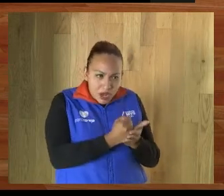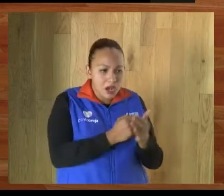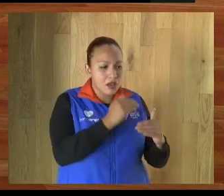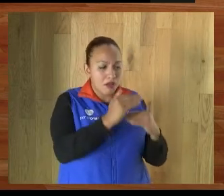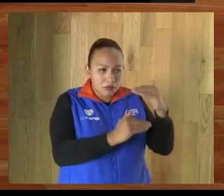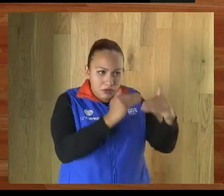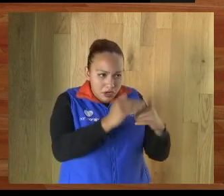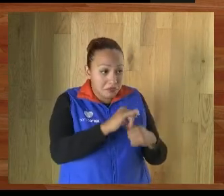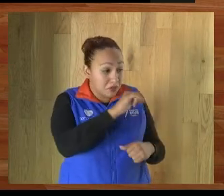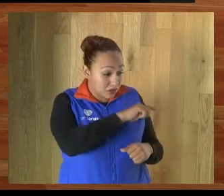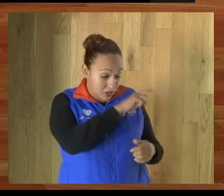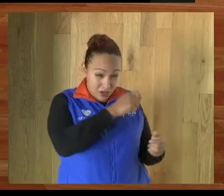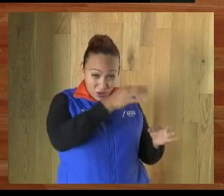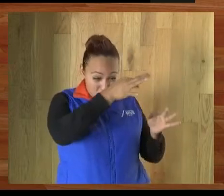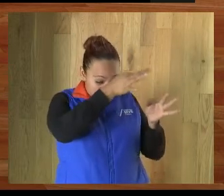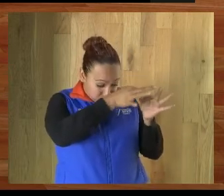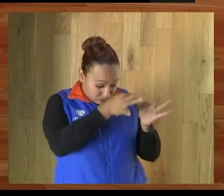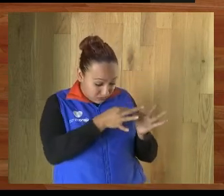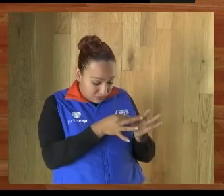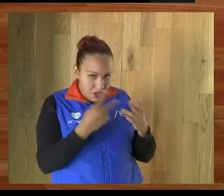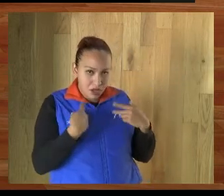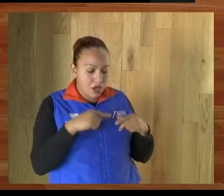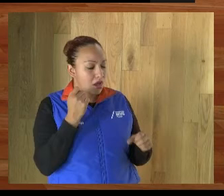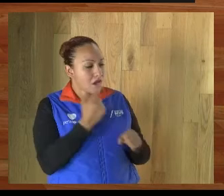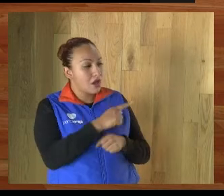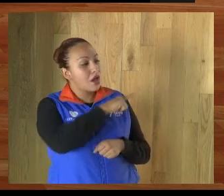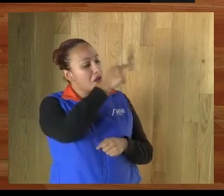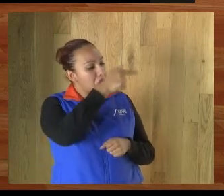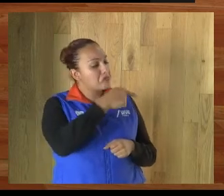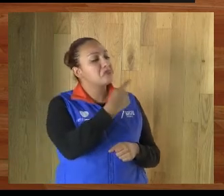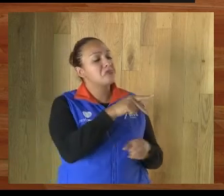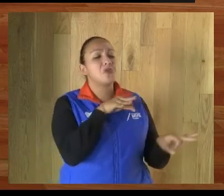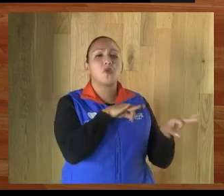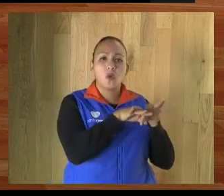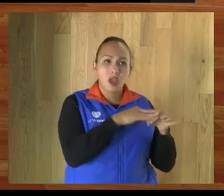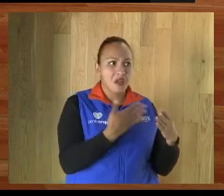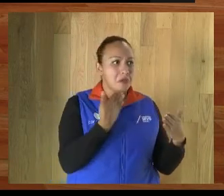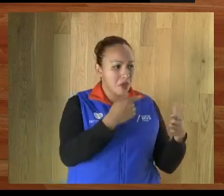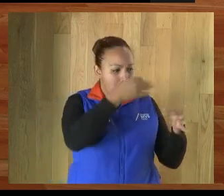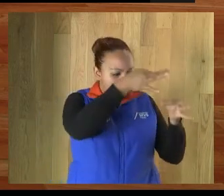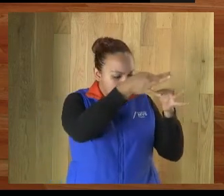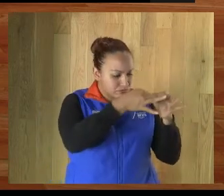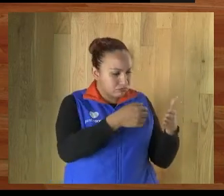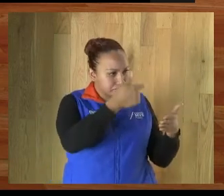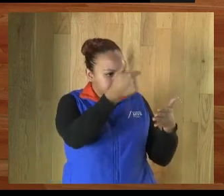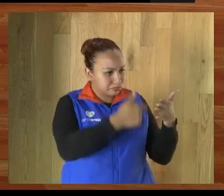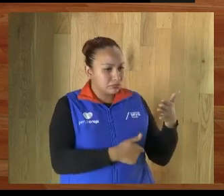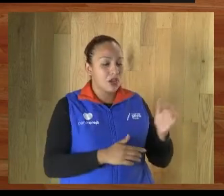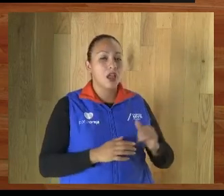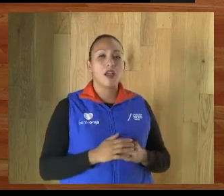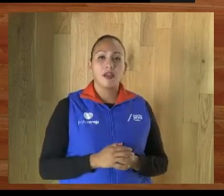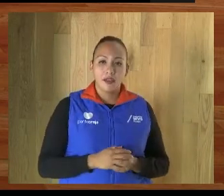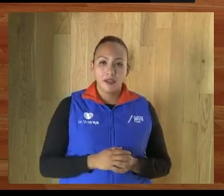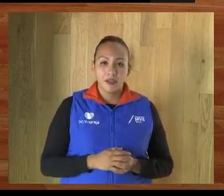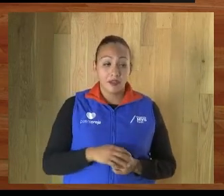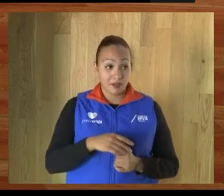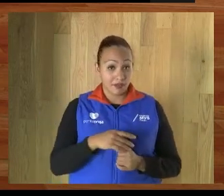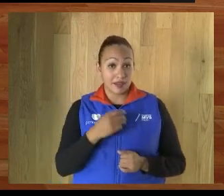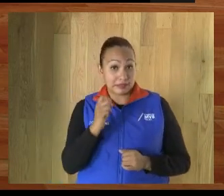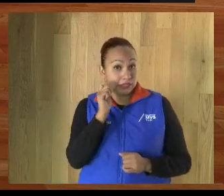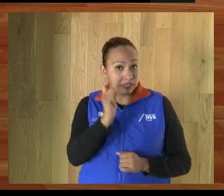muy relacionado con cómo es tu desempeño. Son dimensiones muy